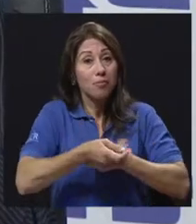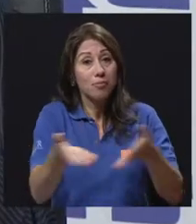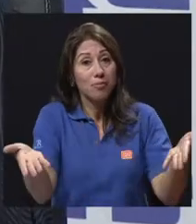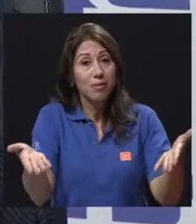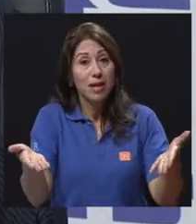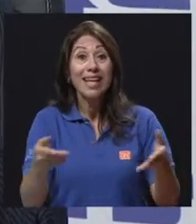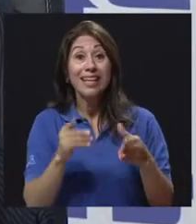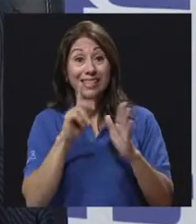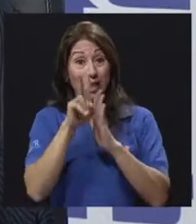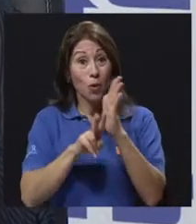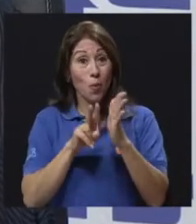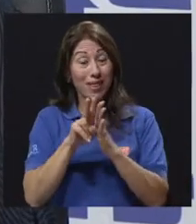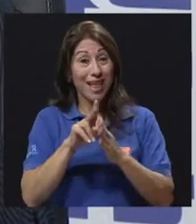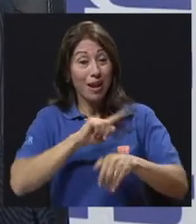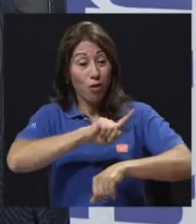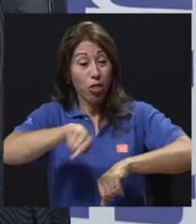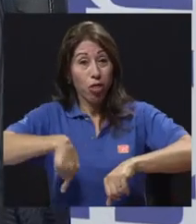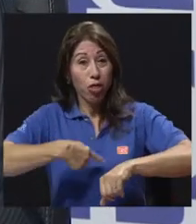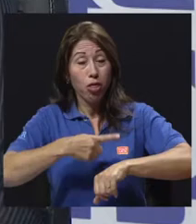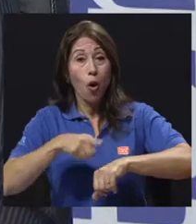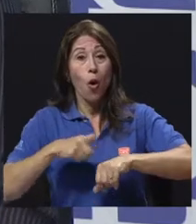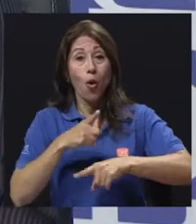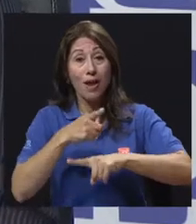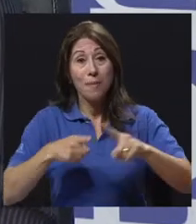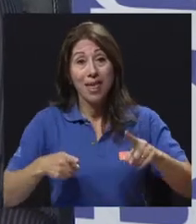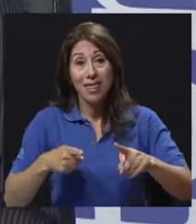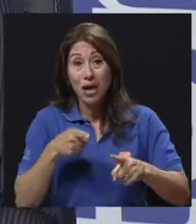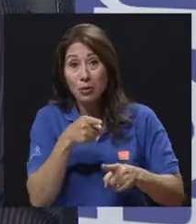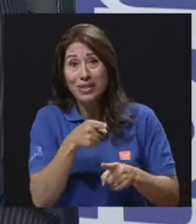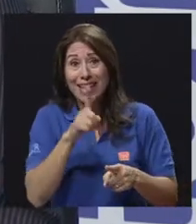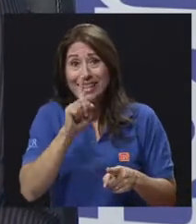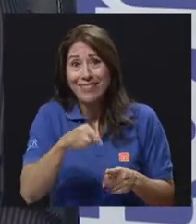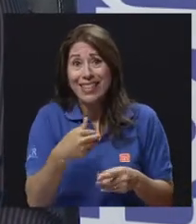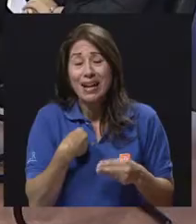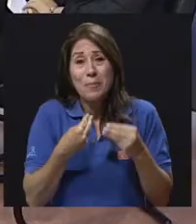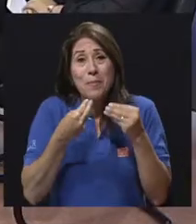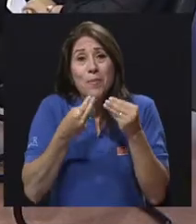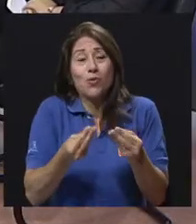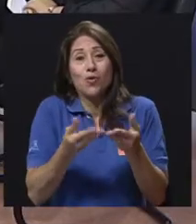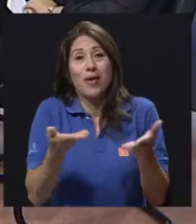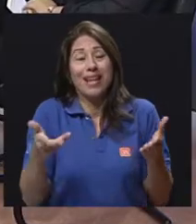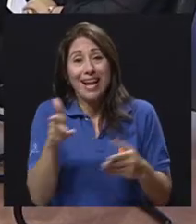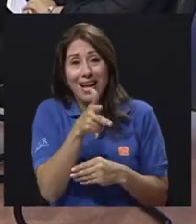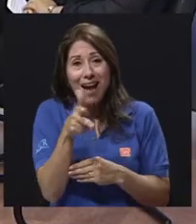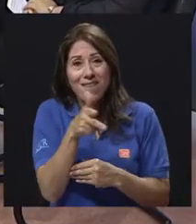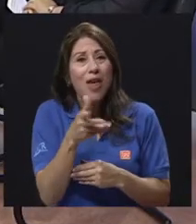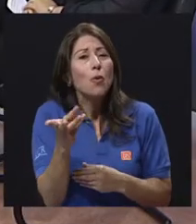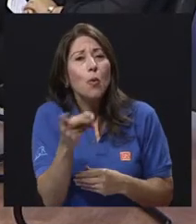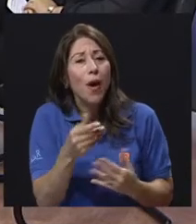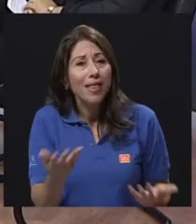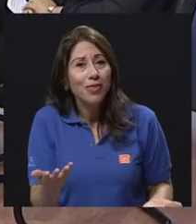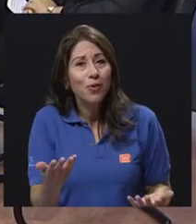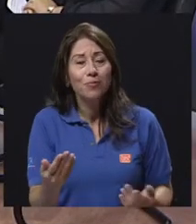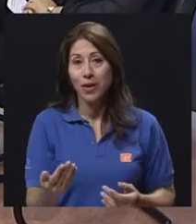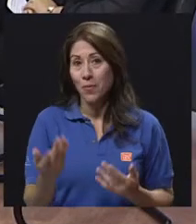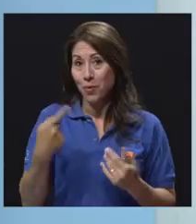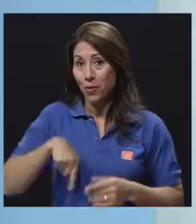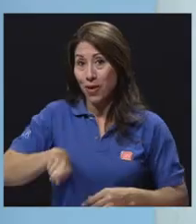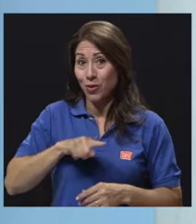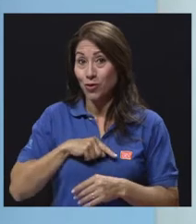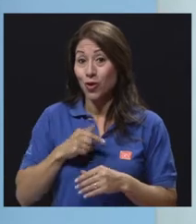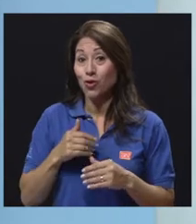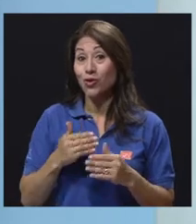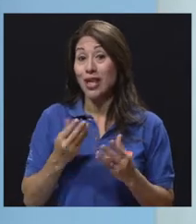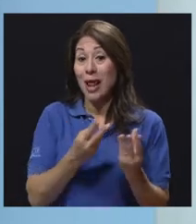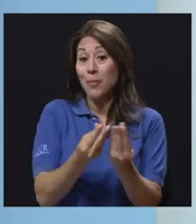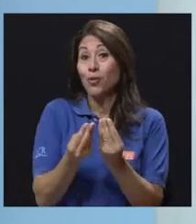han de tener cualquier cantidad de material grabado. ¿Cuánto fue total? Cuando nosotros nos sentamos en la etapa de postproducción